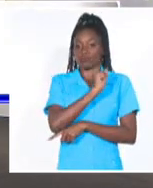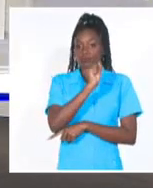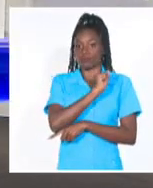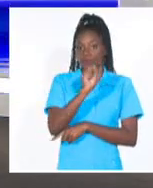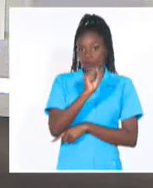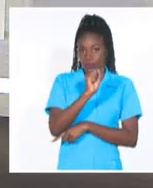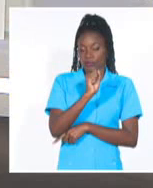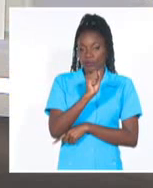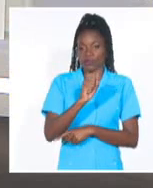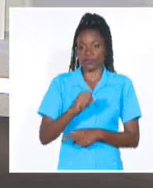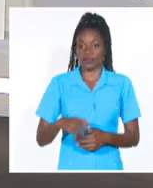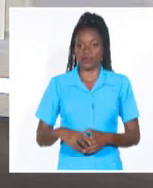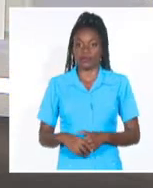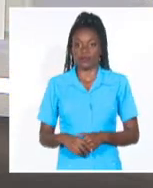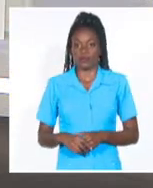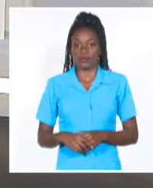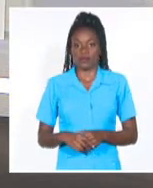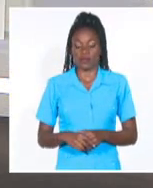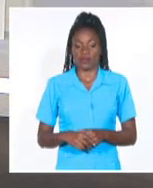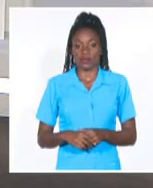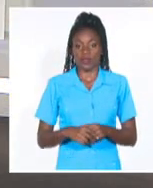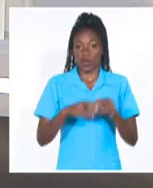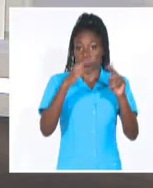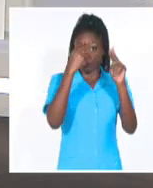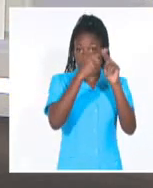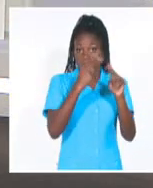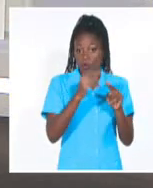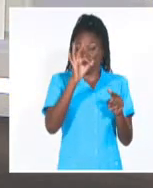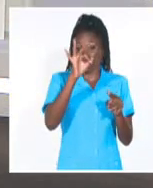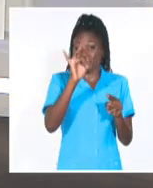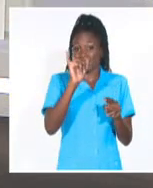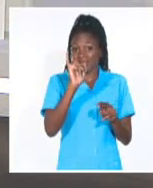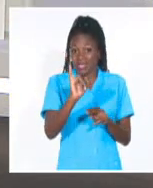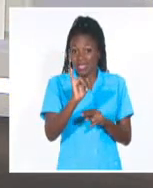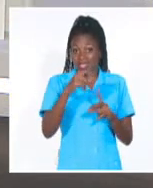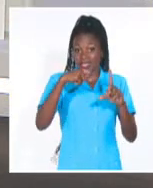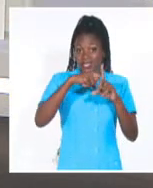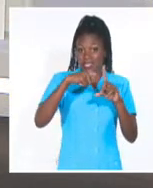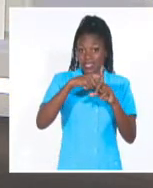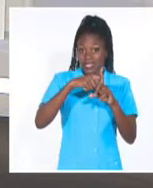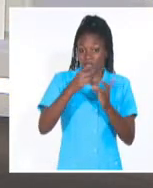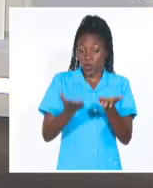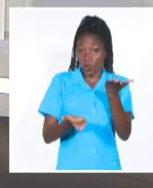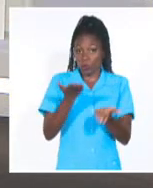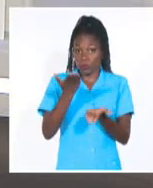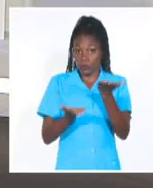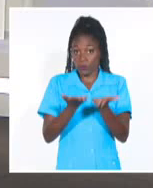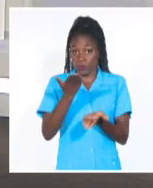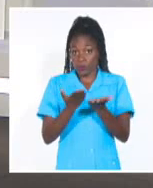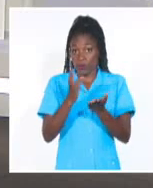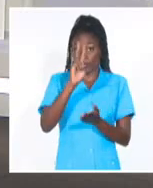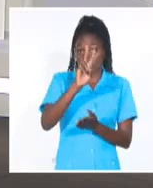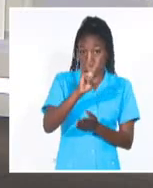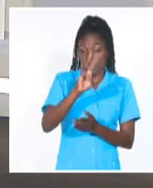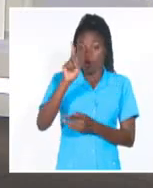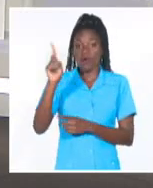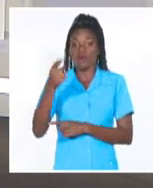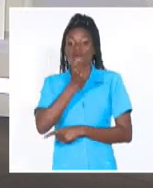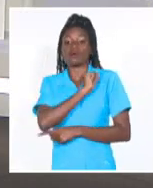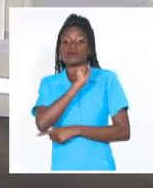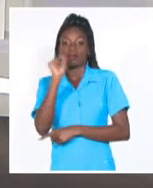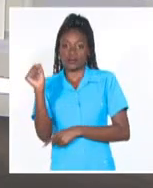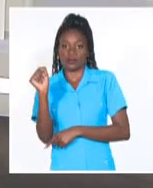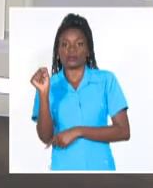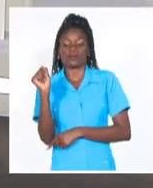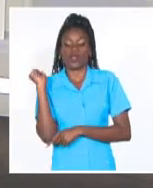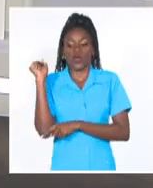Santiago 2023. Yuriesky Torreblanca, en 86 kilogramos, fue el primero en conquistar el metal dorado al superar 3-1 al norteño Mark Hall en el